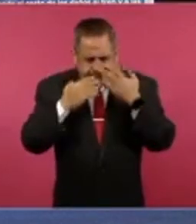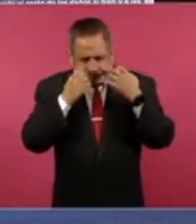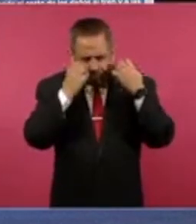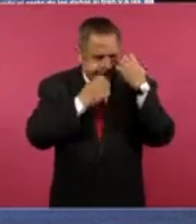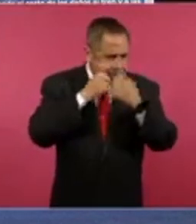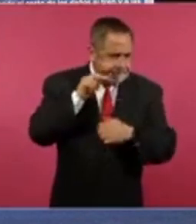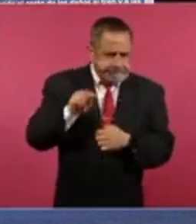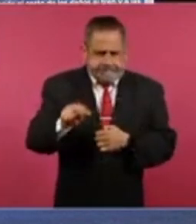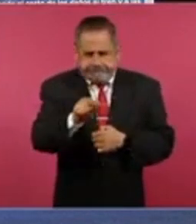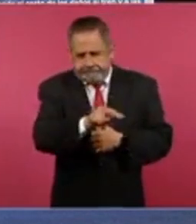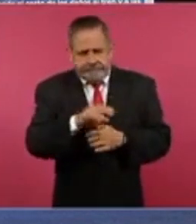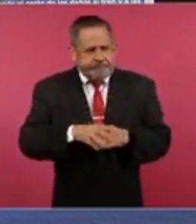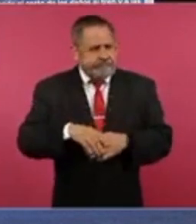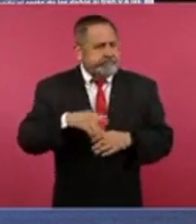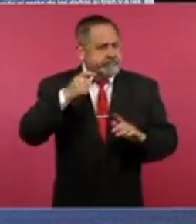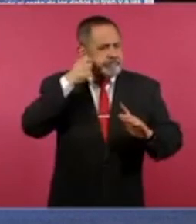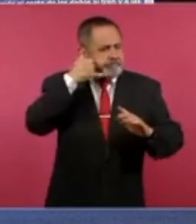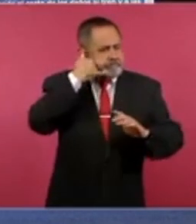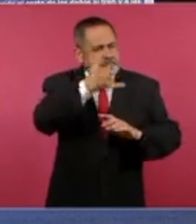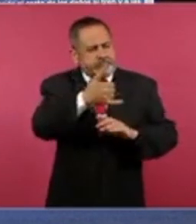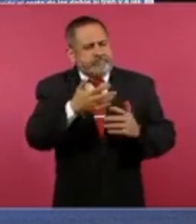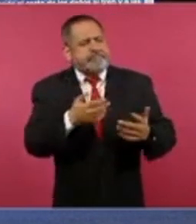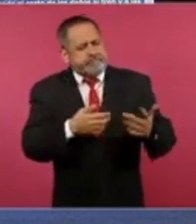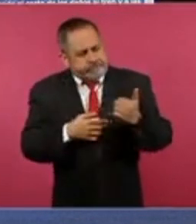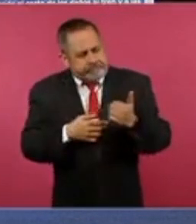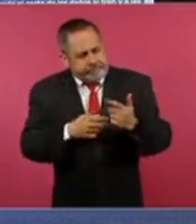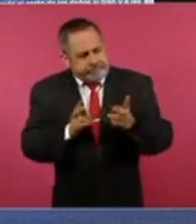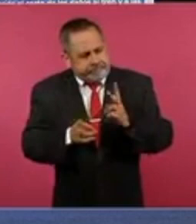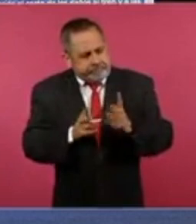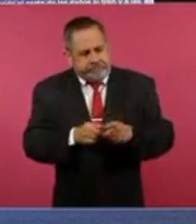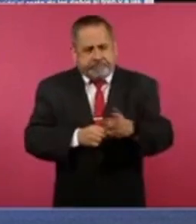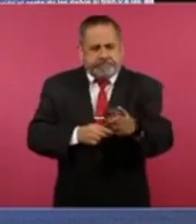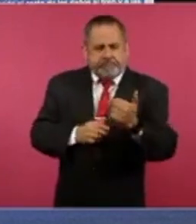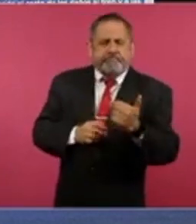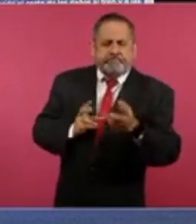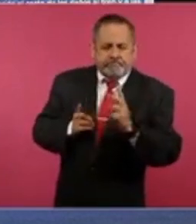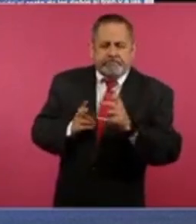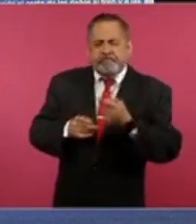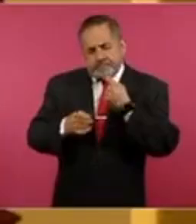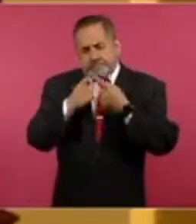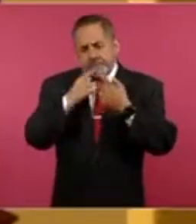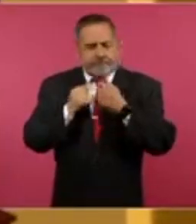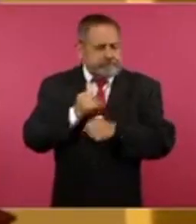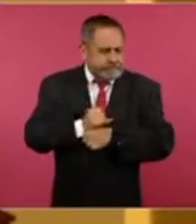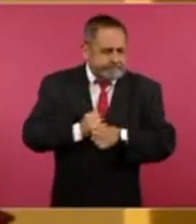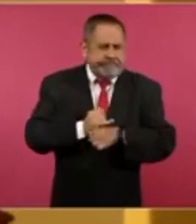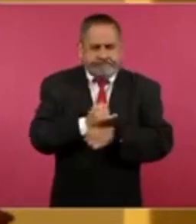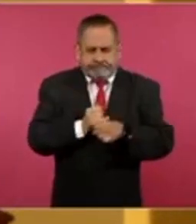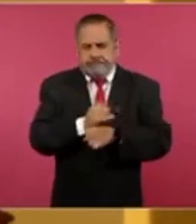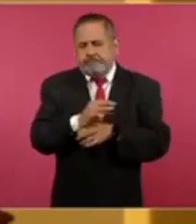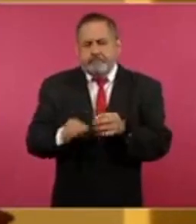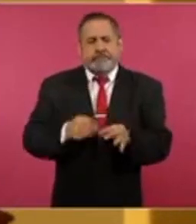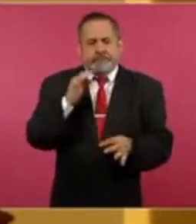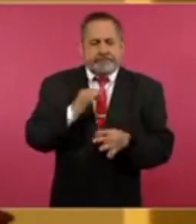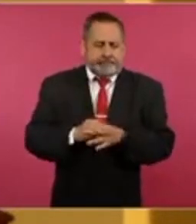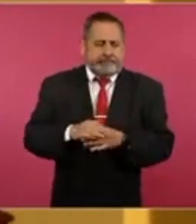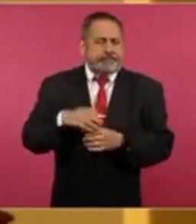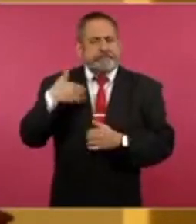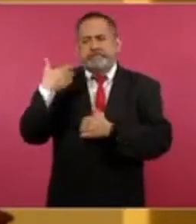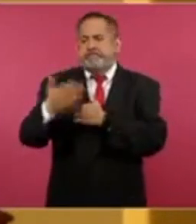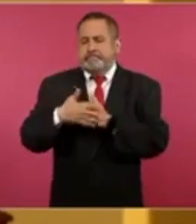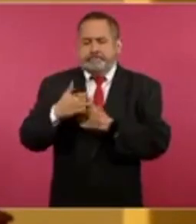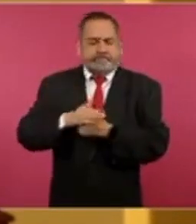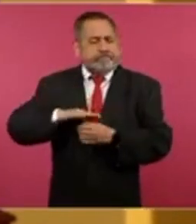peritajes, llamando a gente para obtener diferente tipo de información que le sirve para